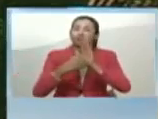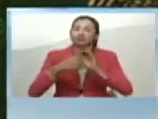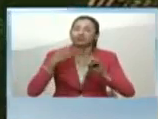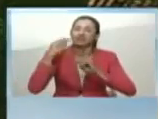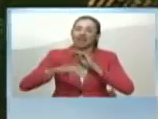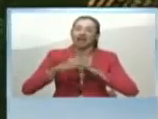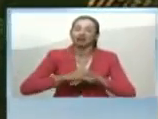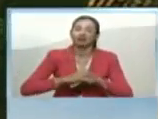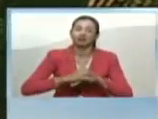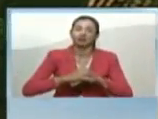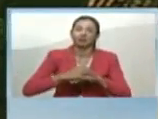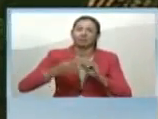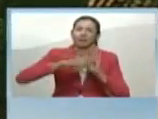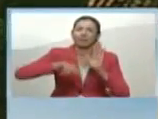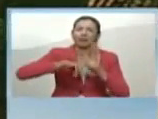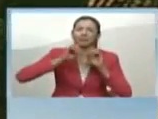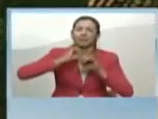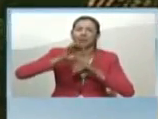3.000.